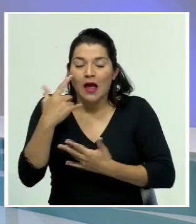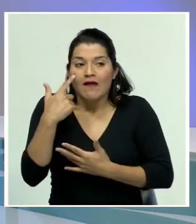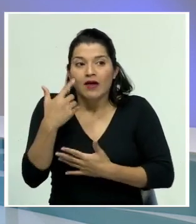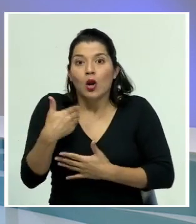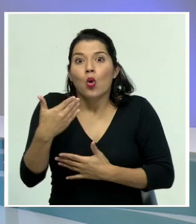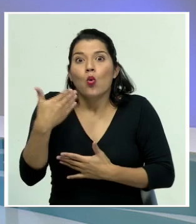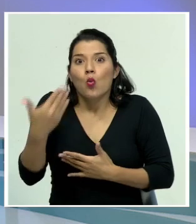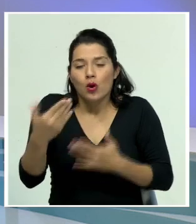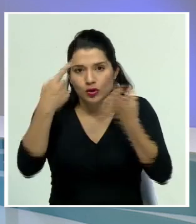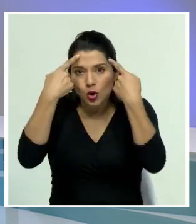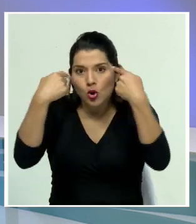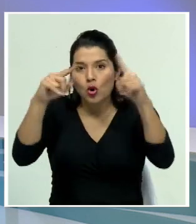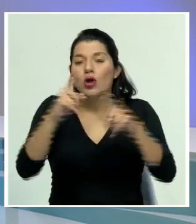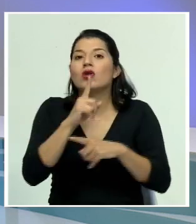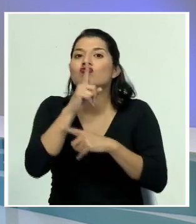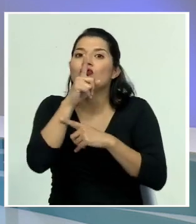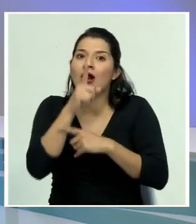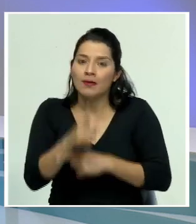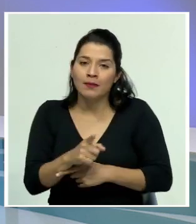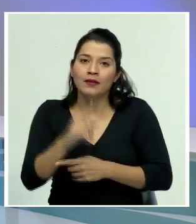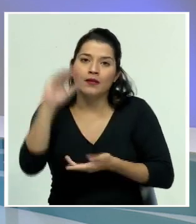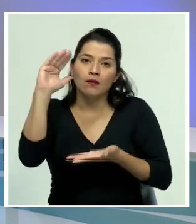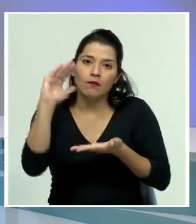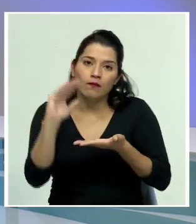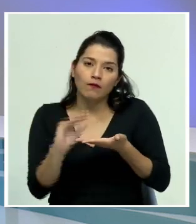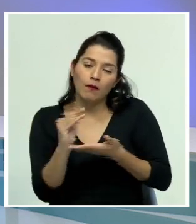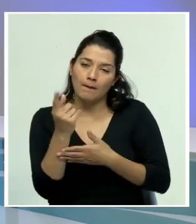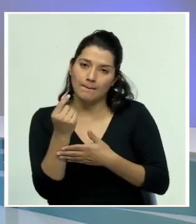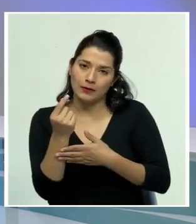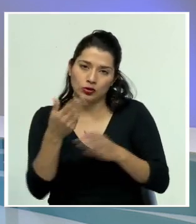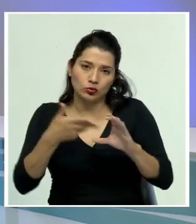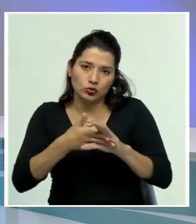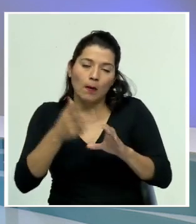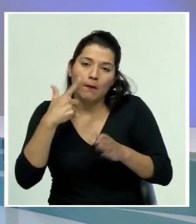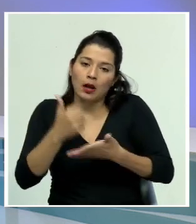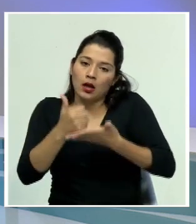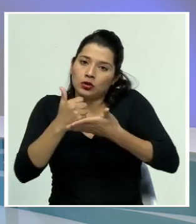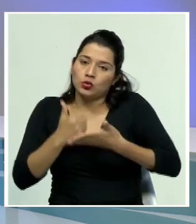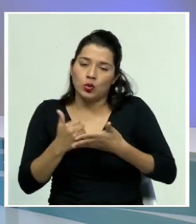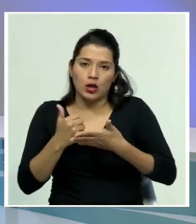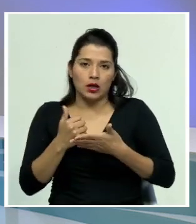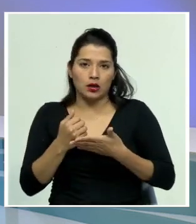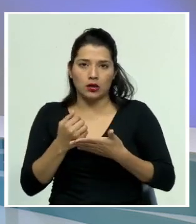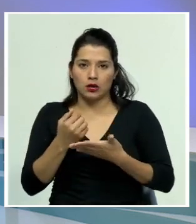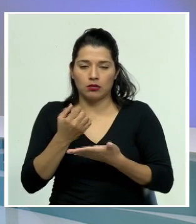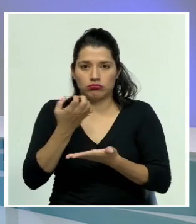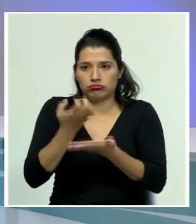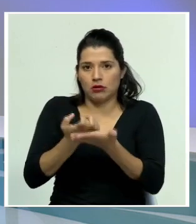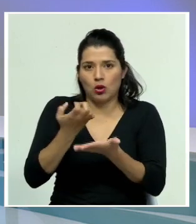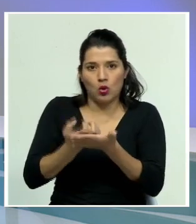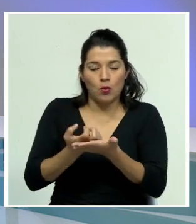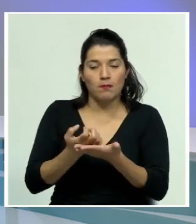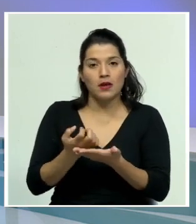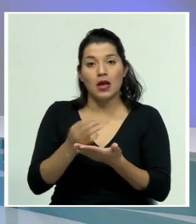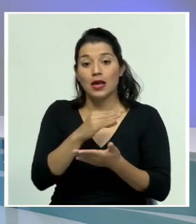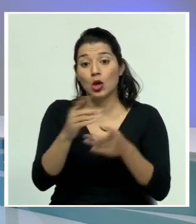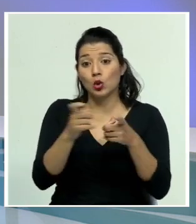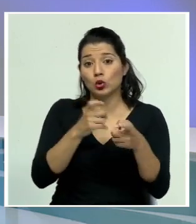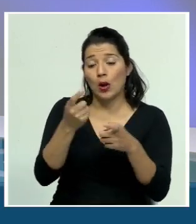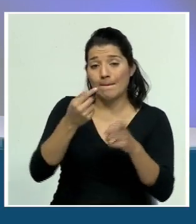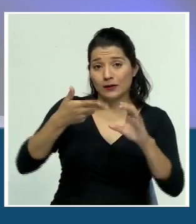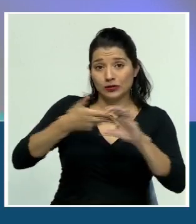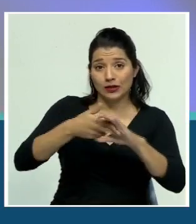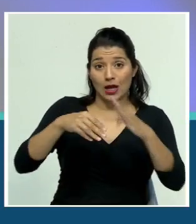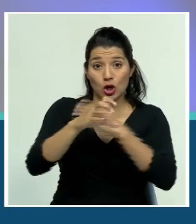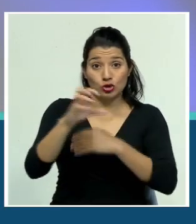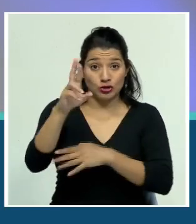un verdadero alivio para los bolsillos y se controla el alza constante en el precio de los hidrocarburos en nuestro